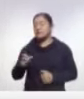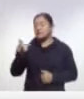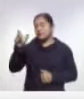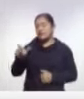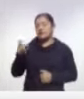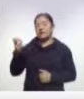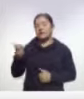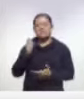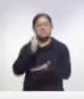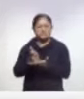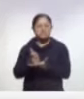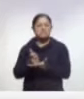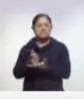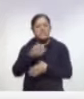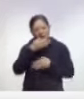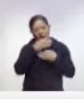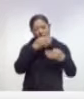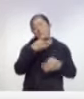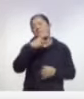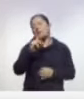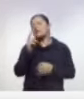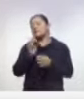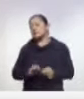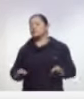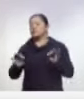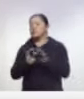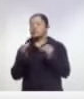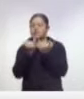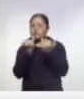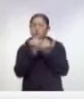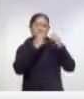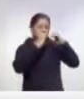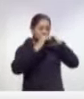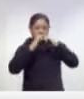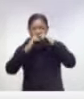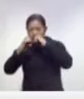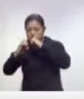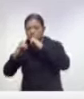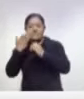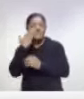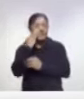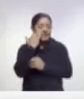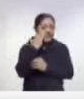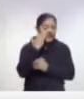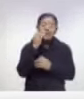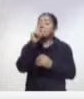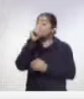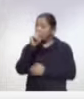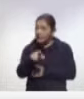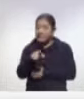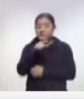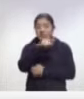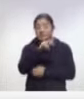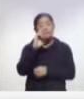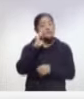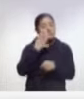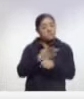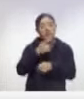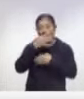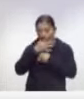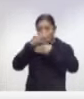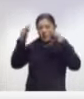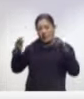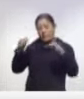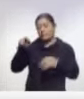económico, pero yo creo que es más importante que también los medios de comunicación, las redes sociales, también se encarguen de hacer una campaña para